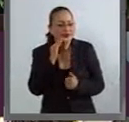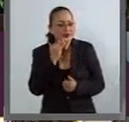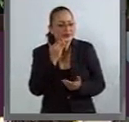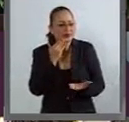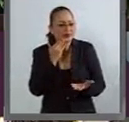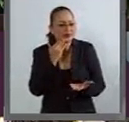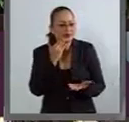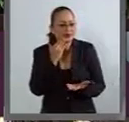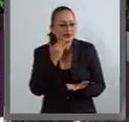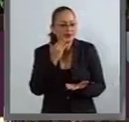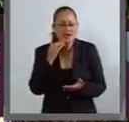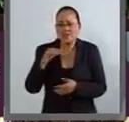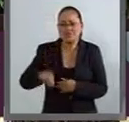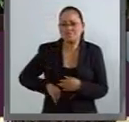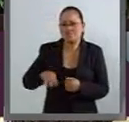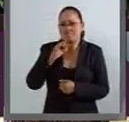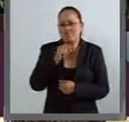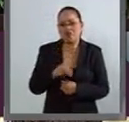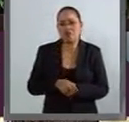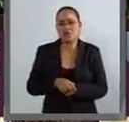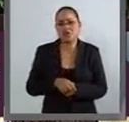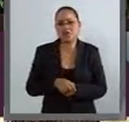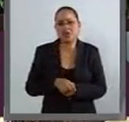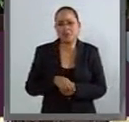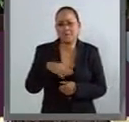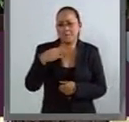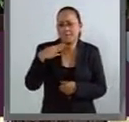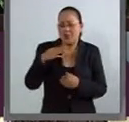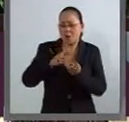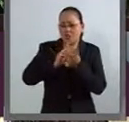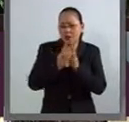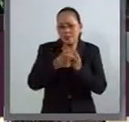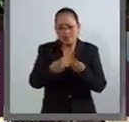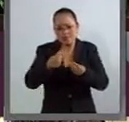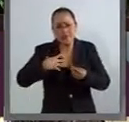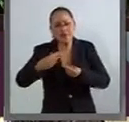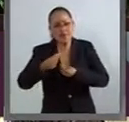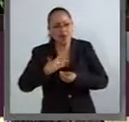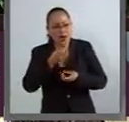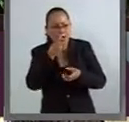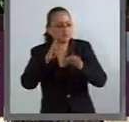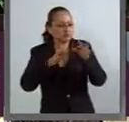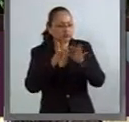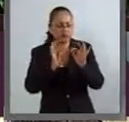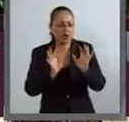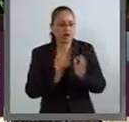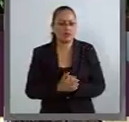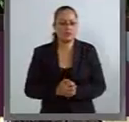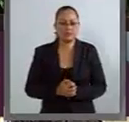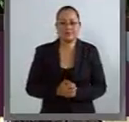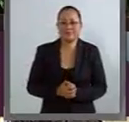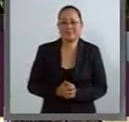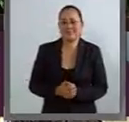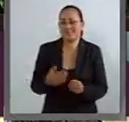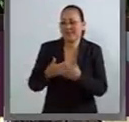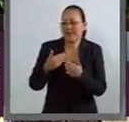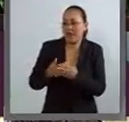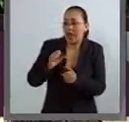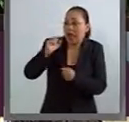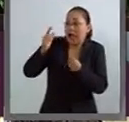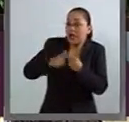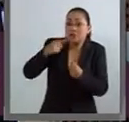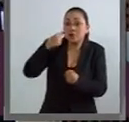No, a mí no me interesa. A mí que me manden un mensaje por WhatsApp y es todo lo que tengo. Yo creo que ya no es